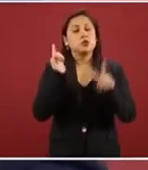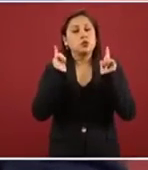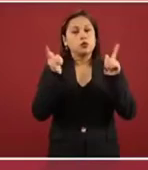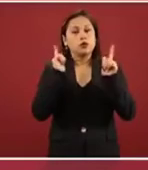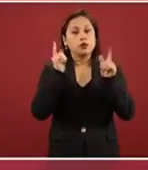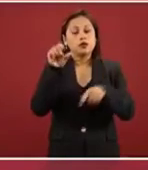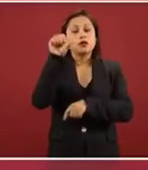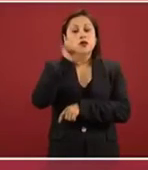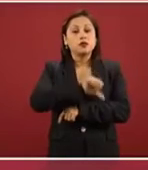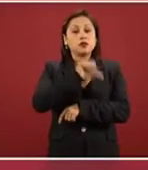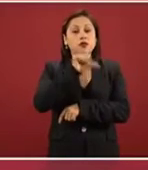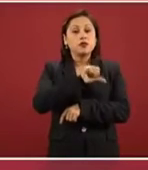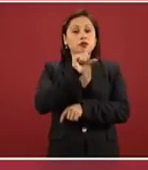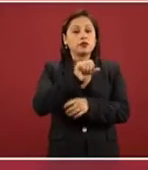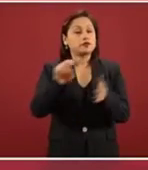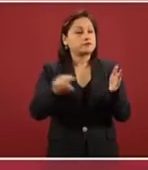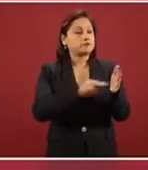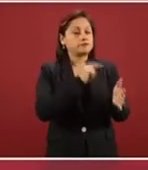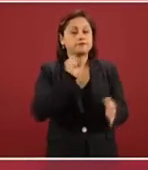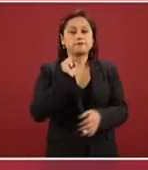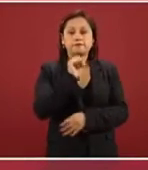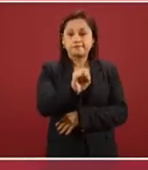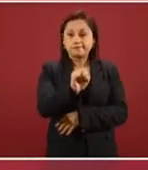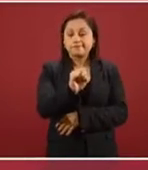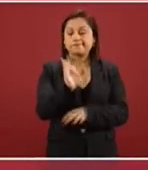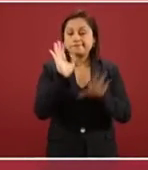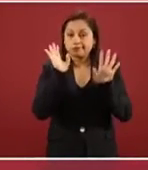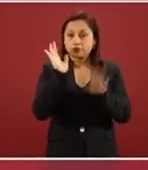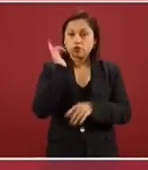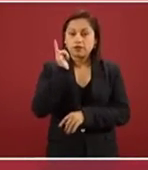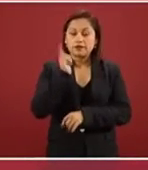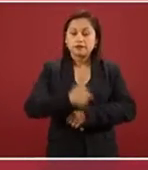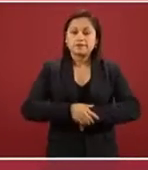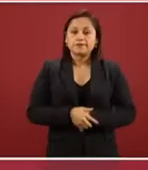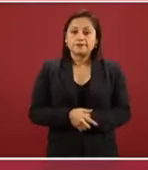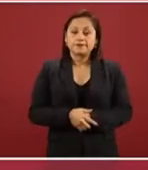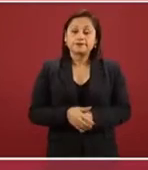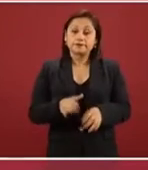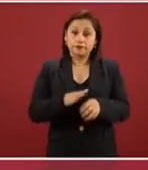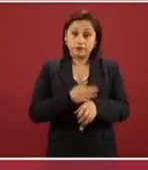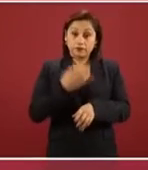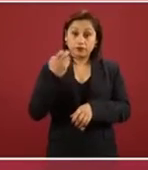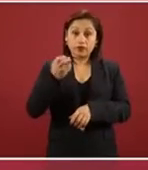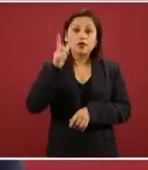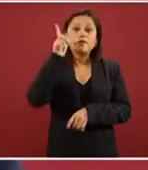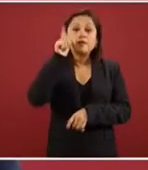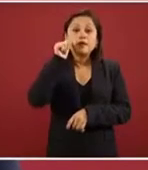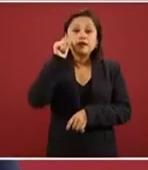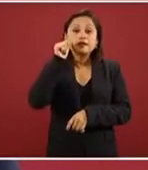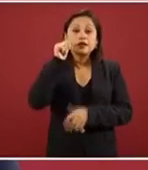se apruebe, si es posible. Entonces, mañana vamos a hablar sobre el